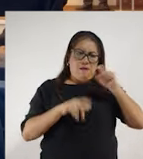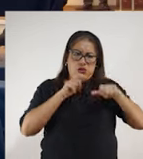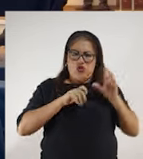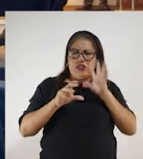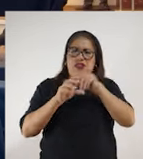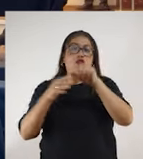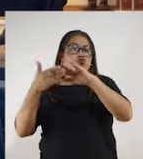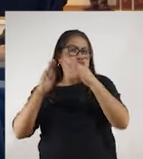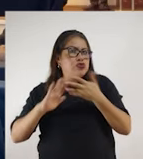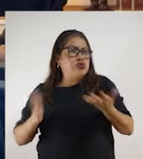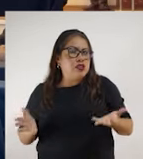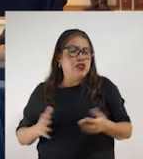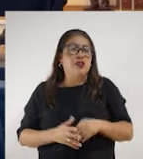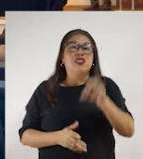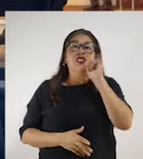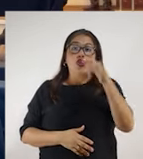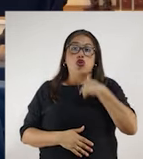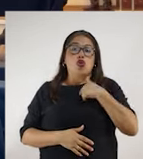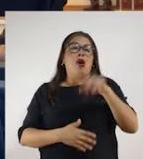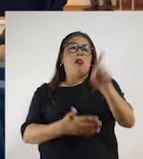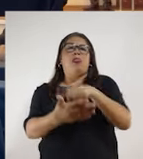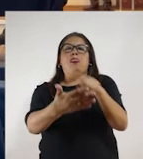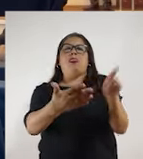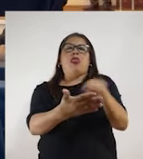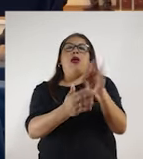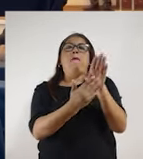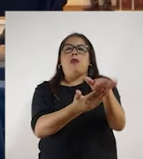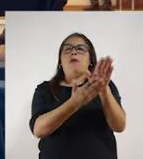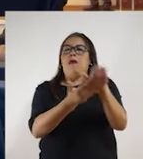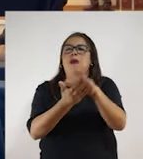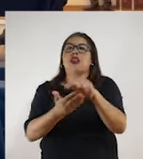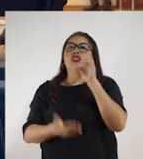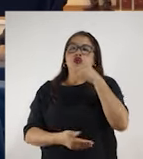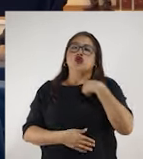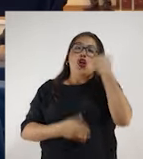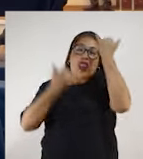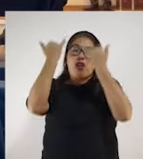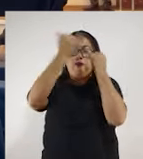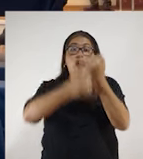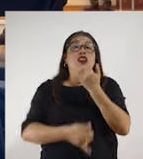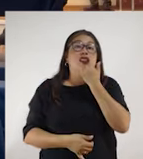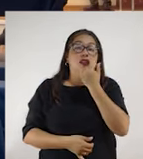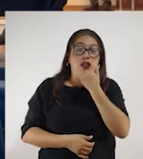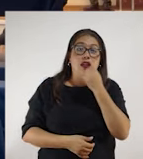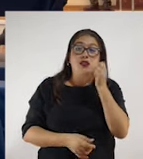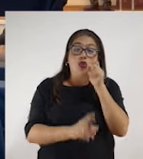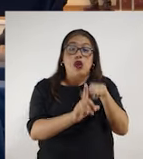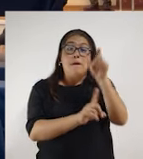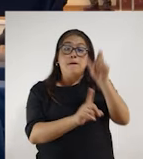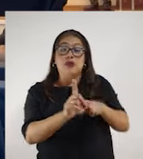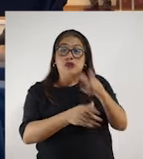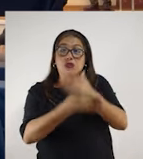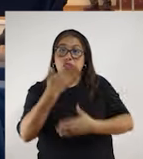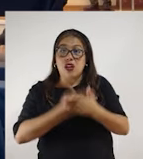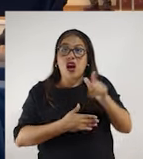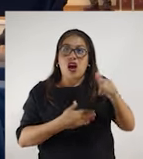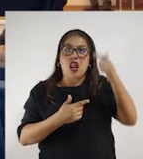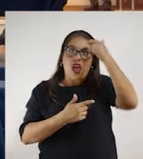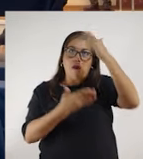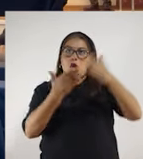sociedad, ¿cierto? Si yo discrimino, si yo tengo estigmas, si una persona con